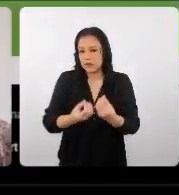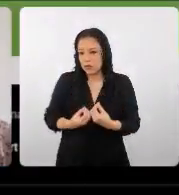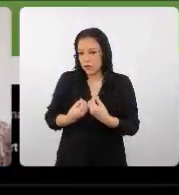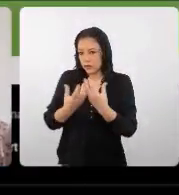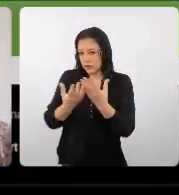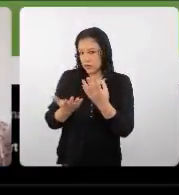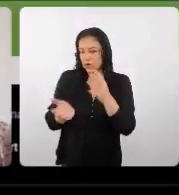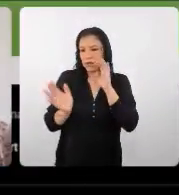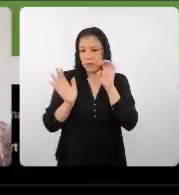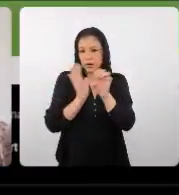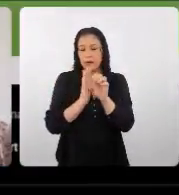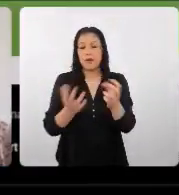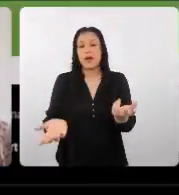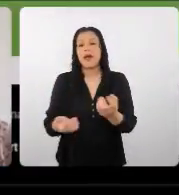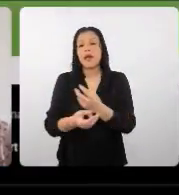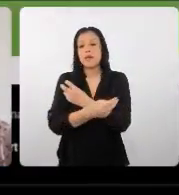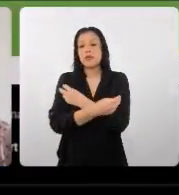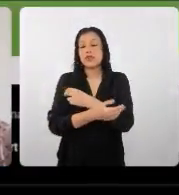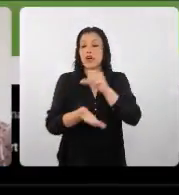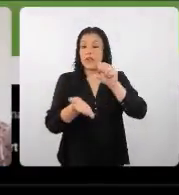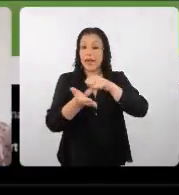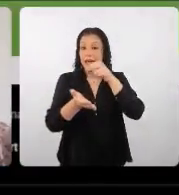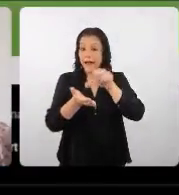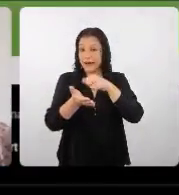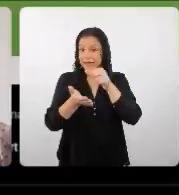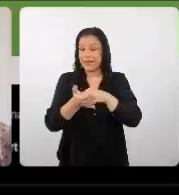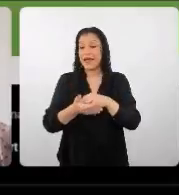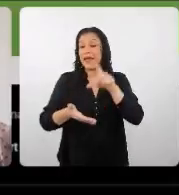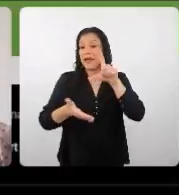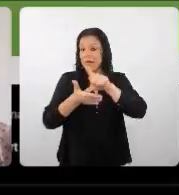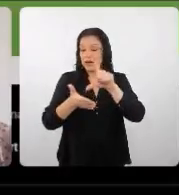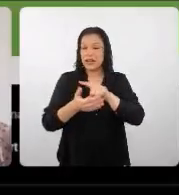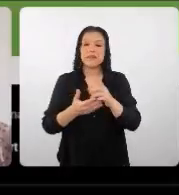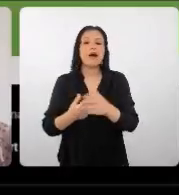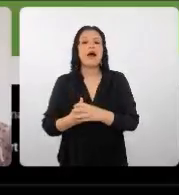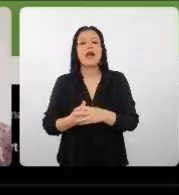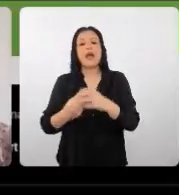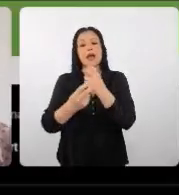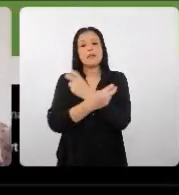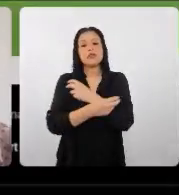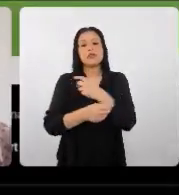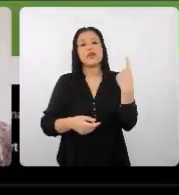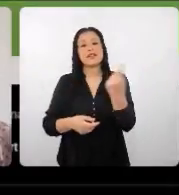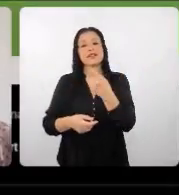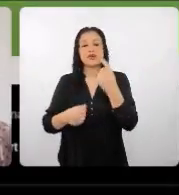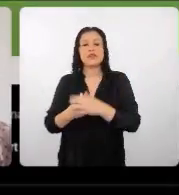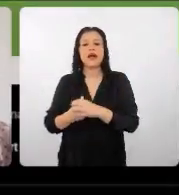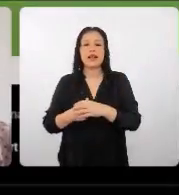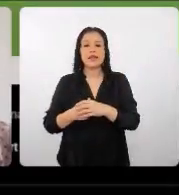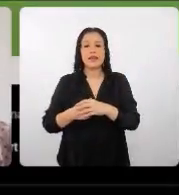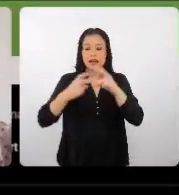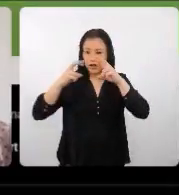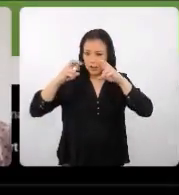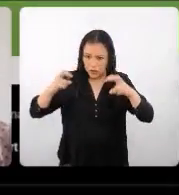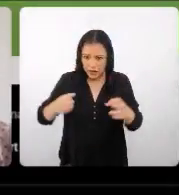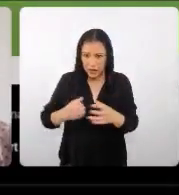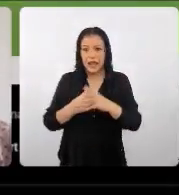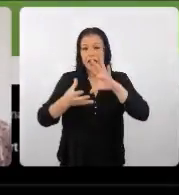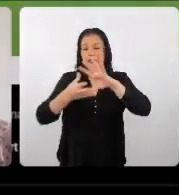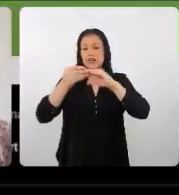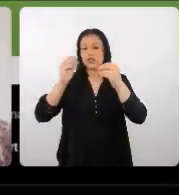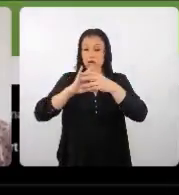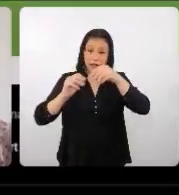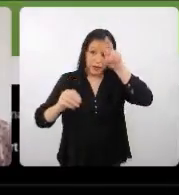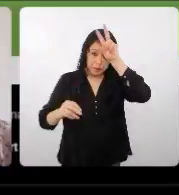como es el Museo de Arte de Mali, el Museo Nacional de Arqueología, Antropología e Historia del Perú,